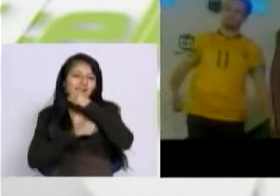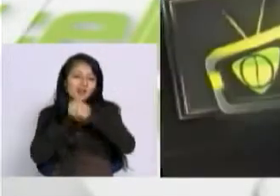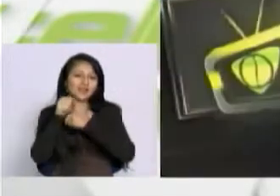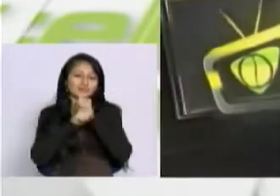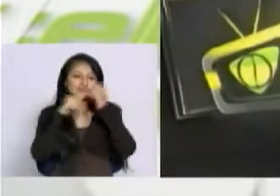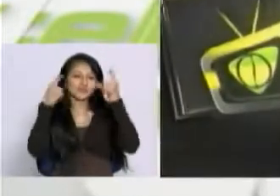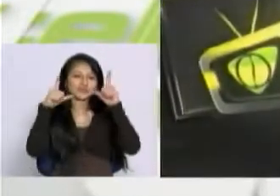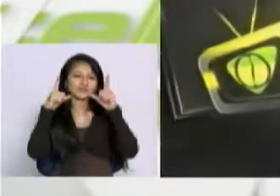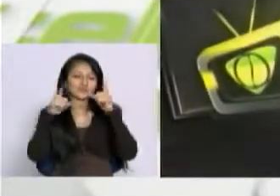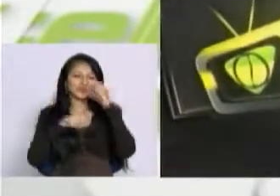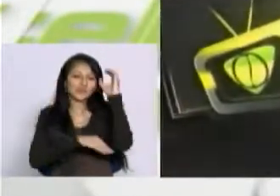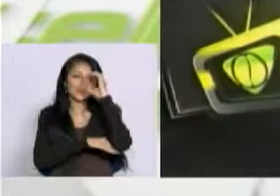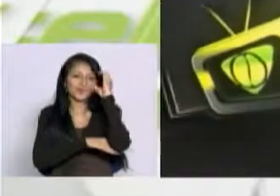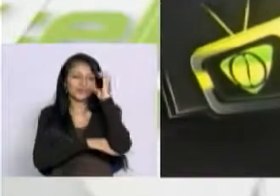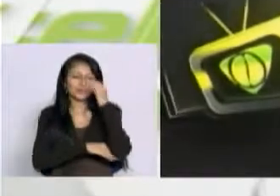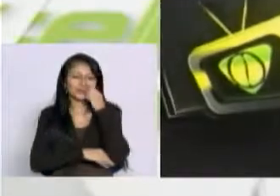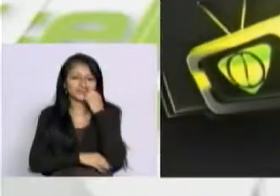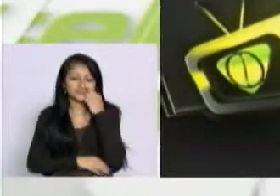televidentes.